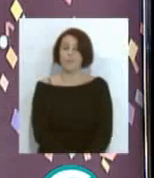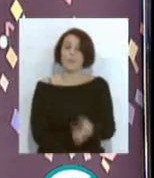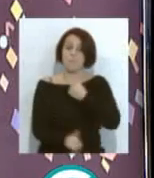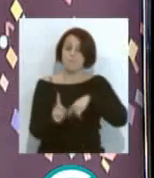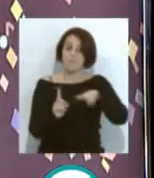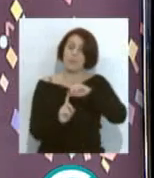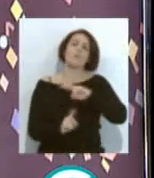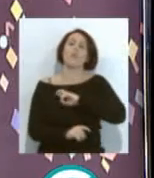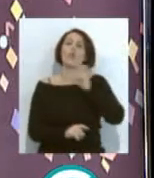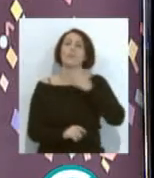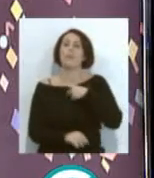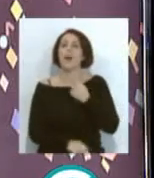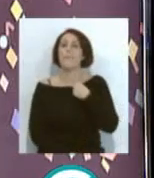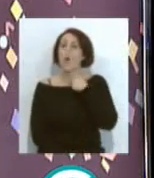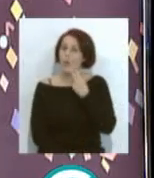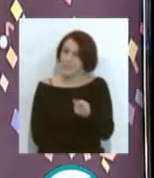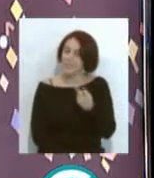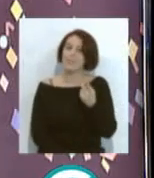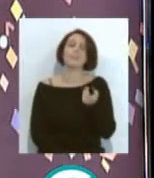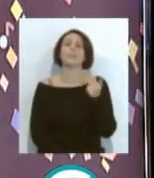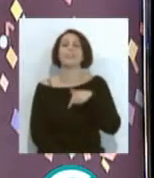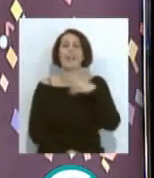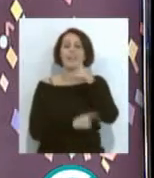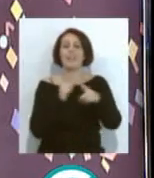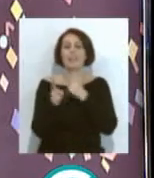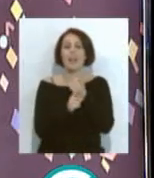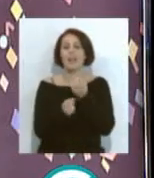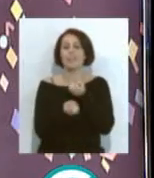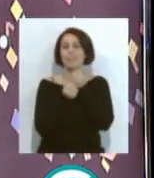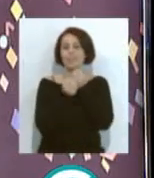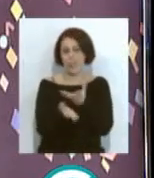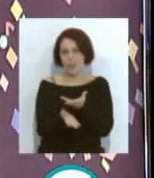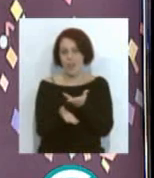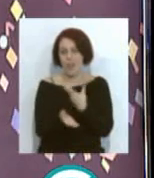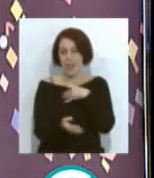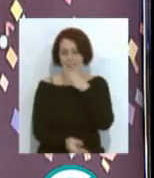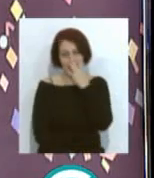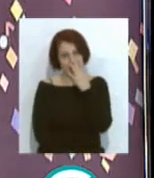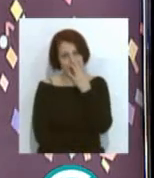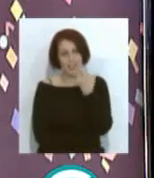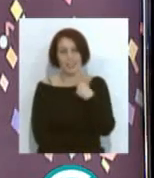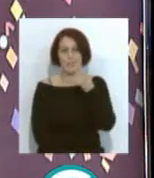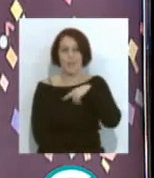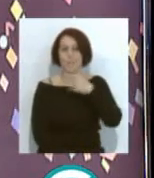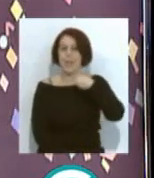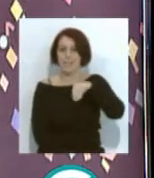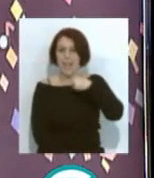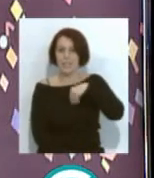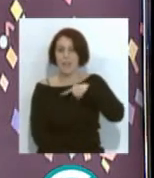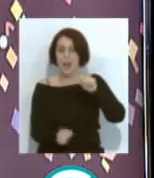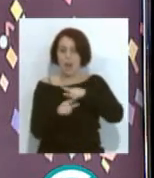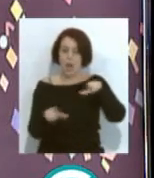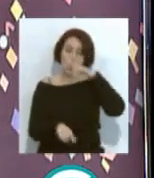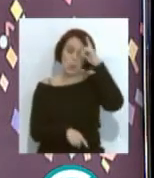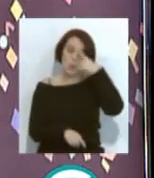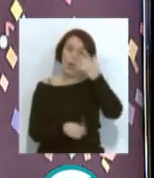Sumamos también otras voces, a este aniversario de la declaración del carnaval, las del presidente del Aula de Cultura